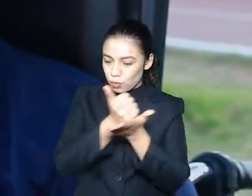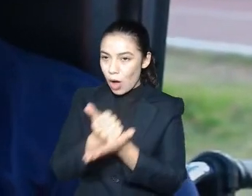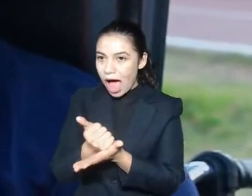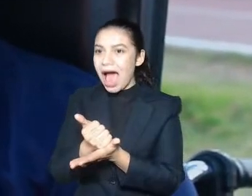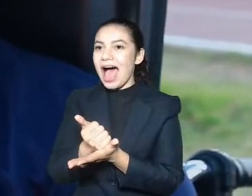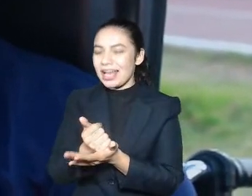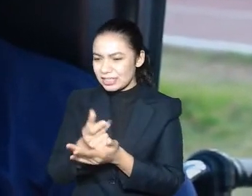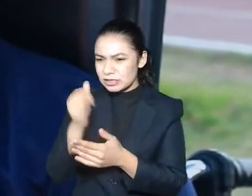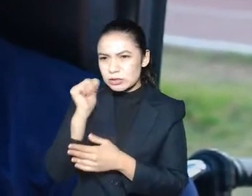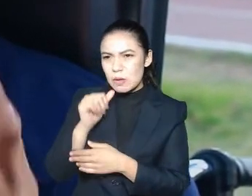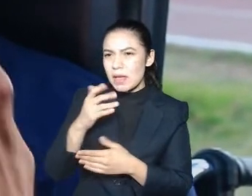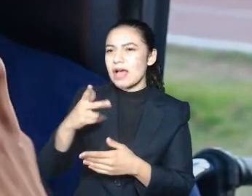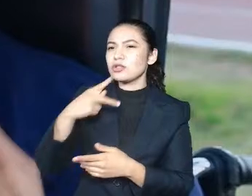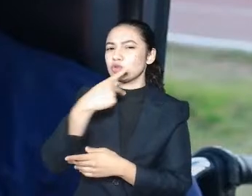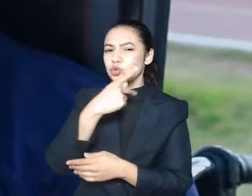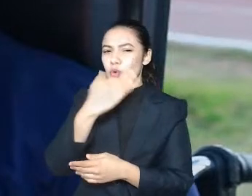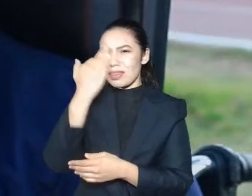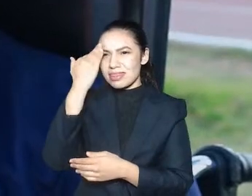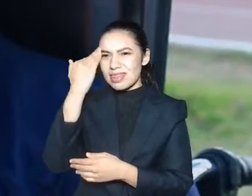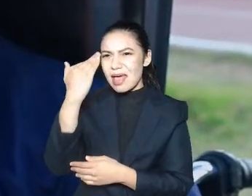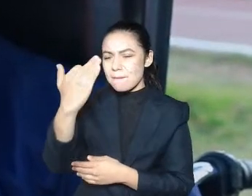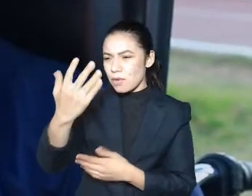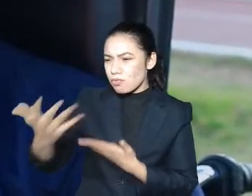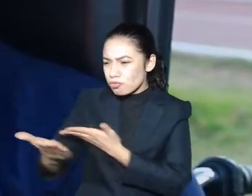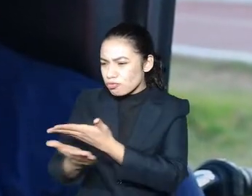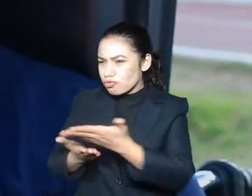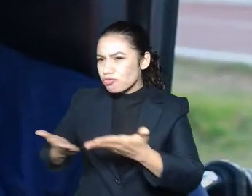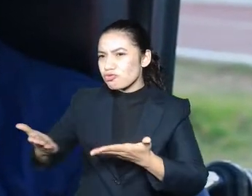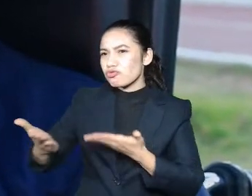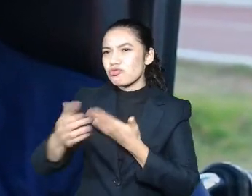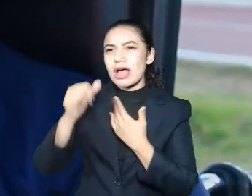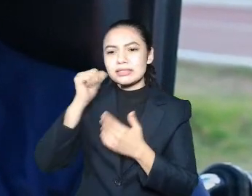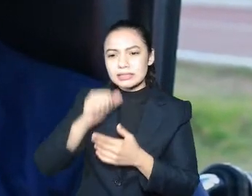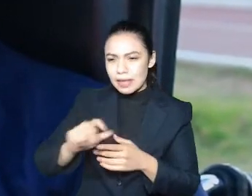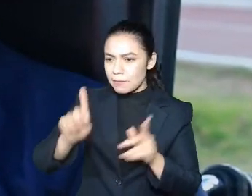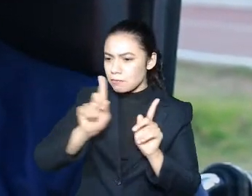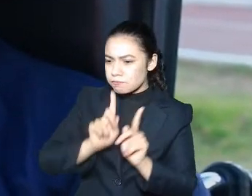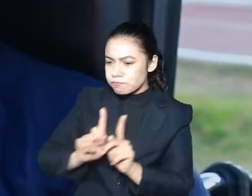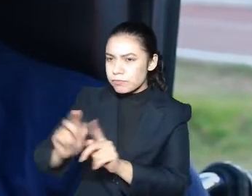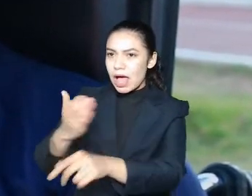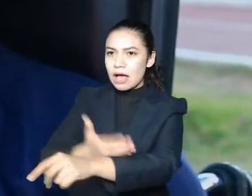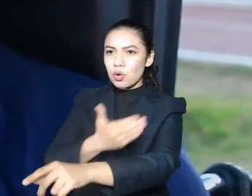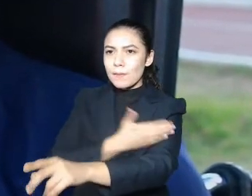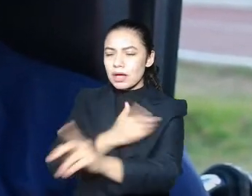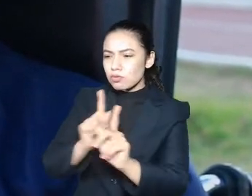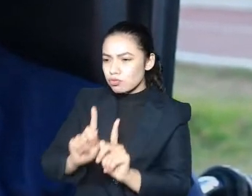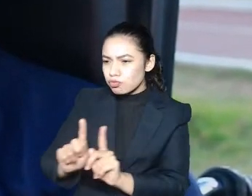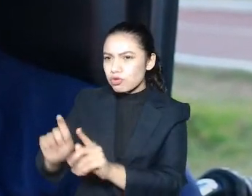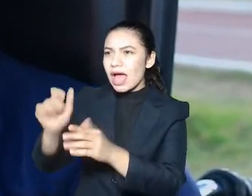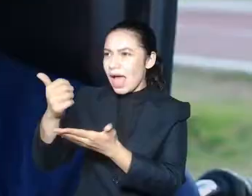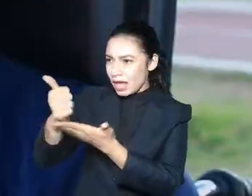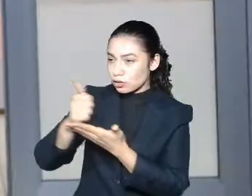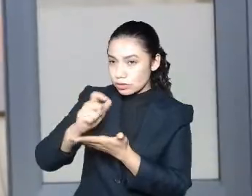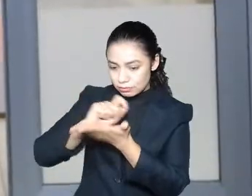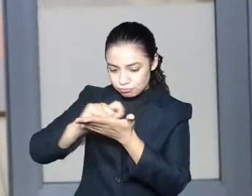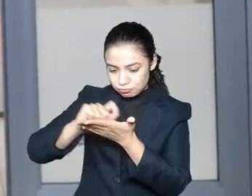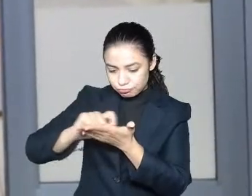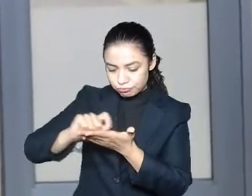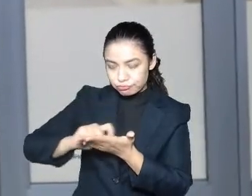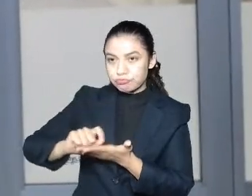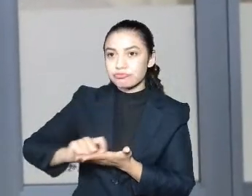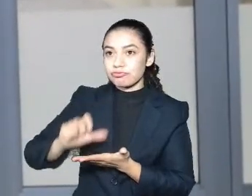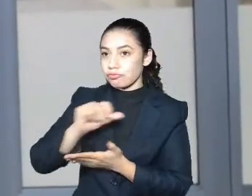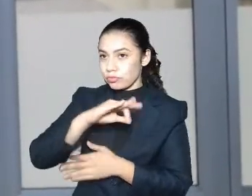de su tiempo asistiendo junto a mí para poder ayudarme a escribir y tomar las notas.